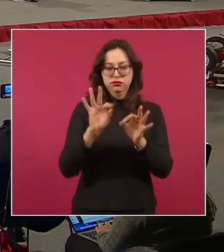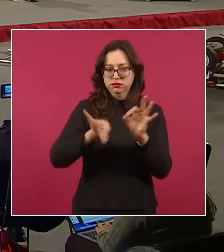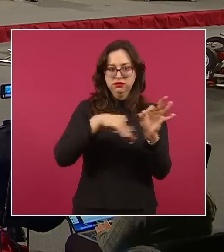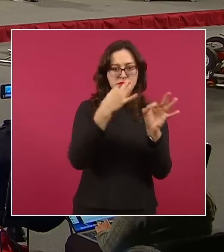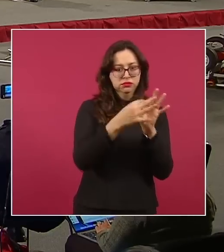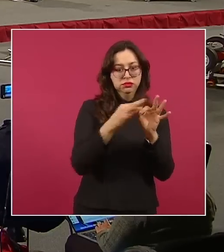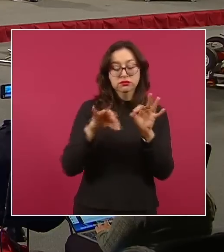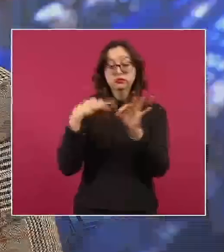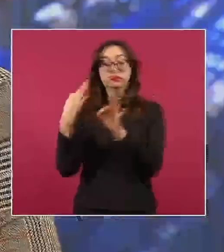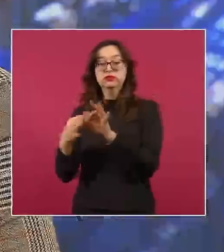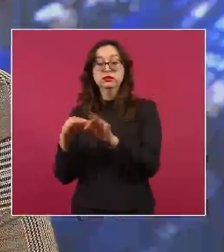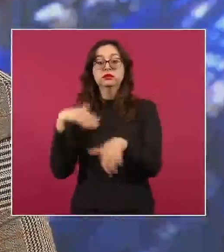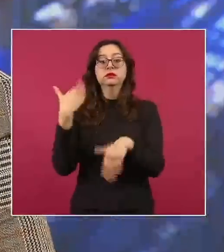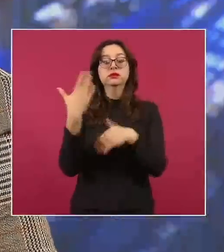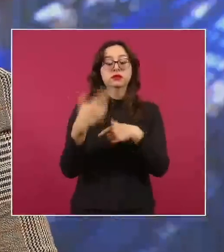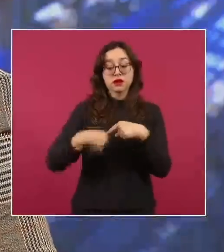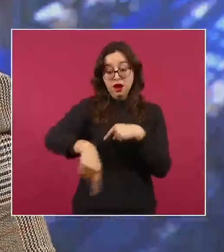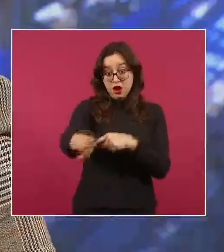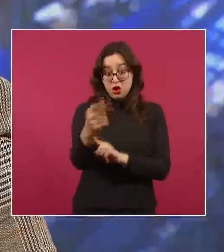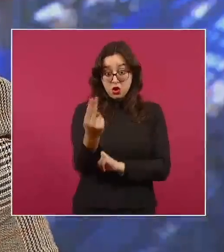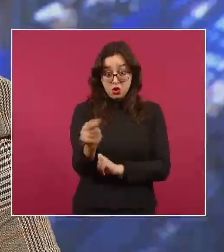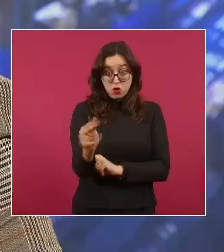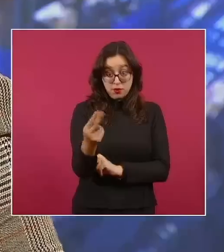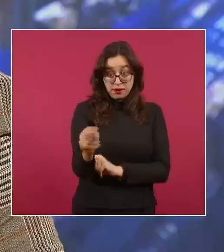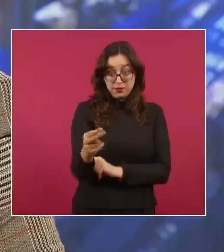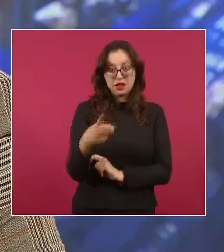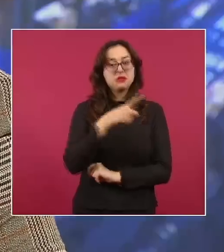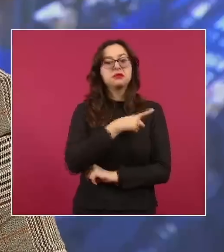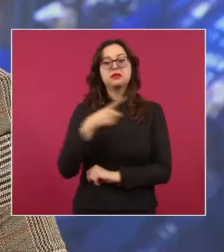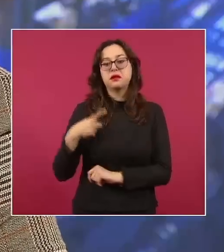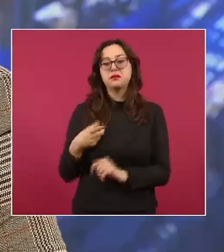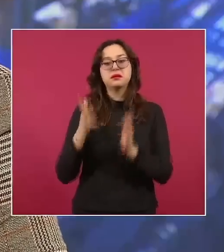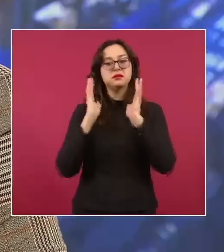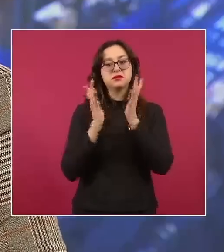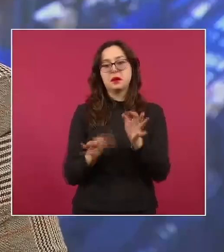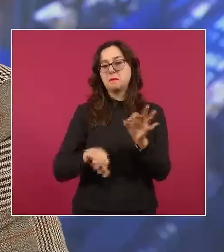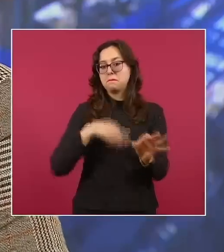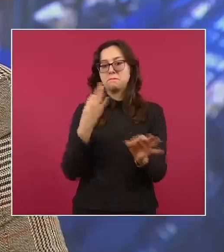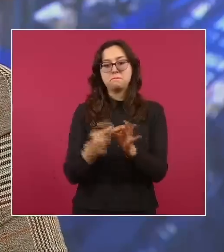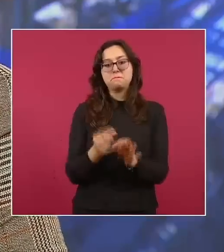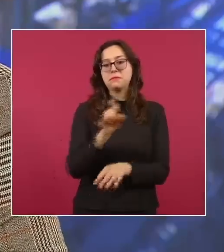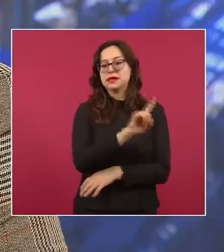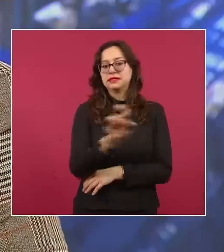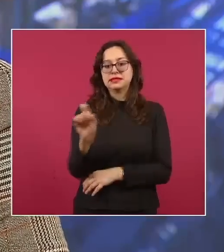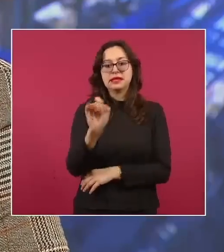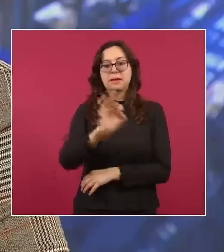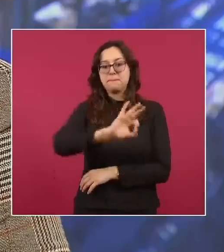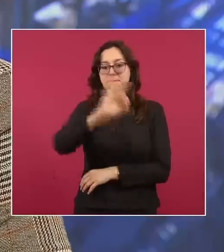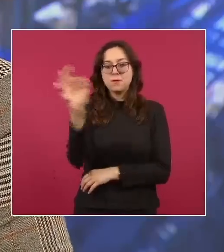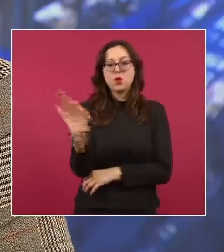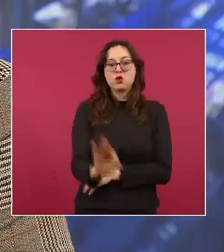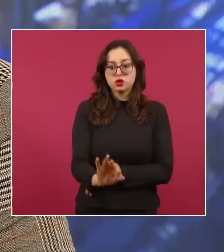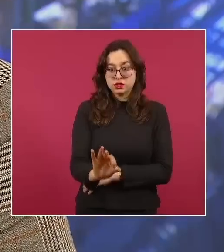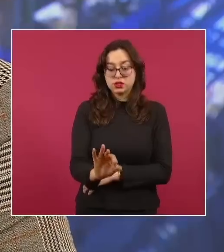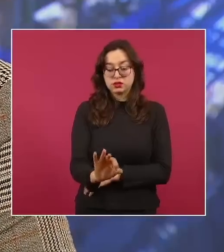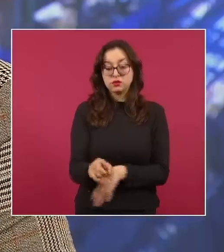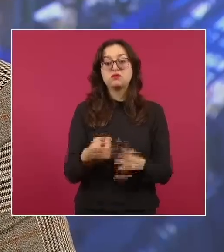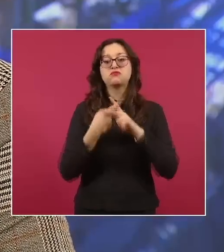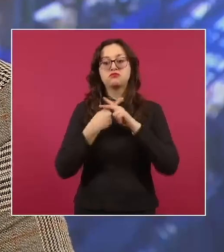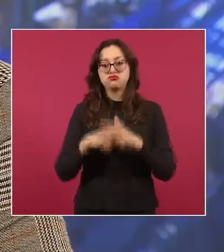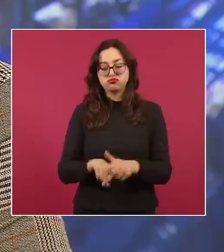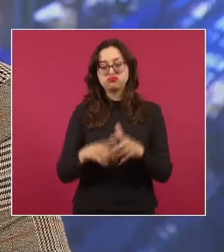para noviembre del 2023 debe concluir la construcción de la planta coquizadora para empezar